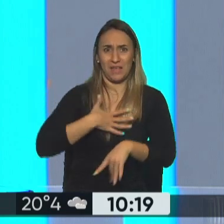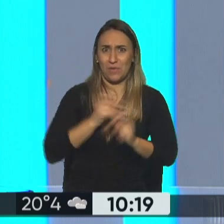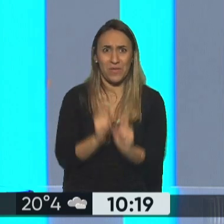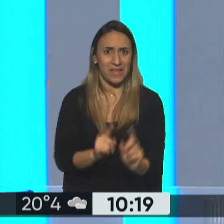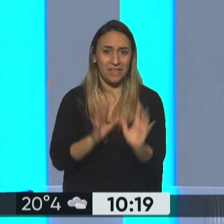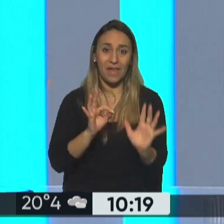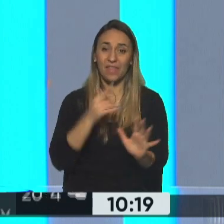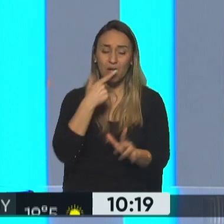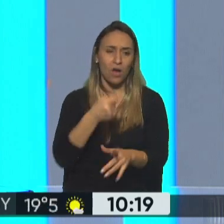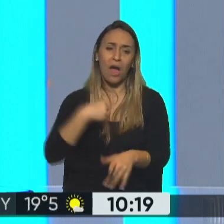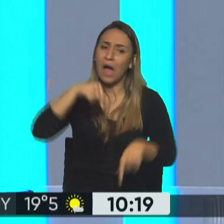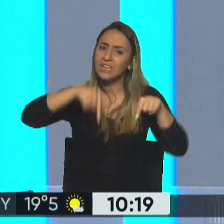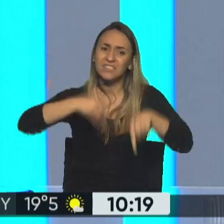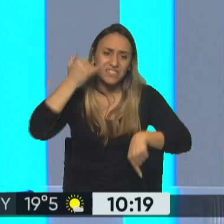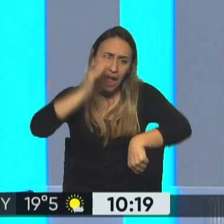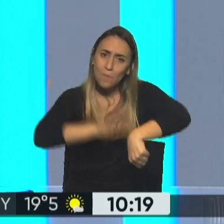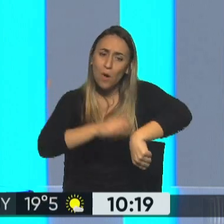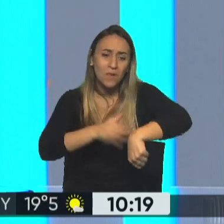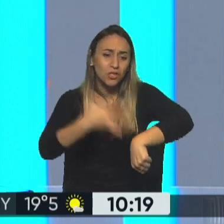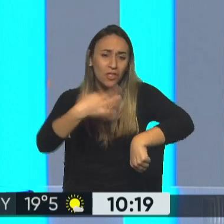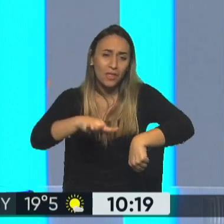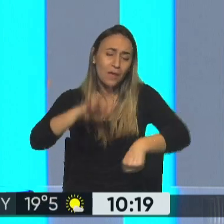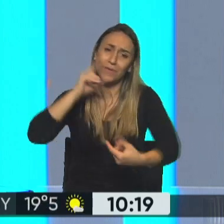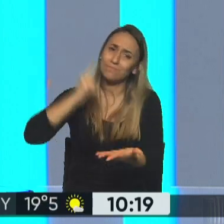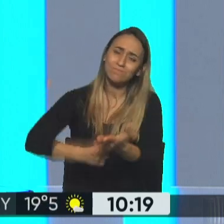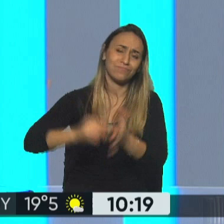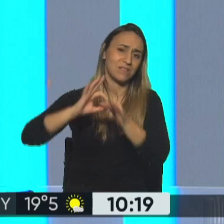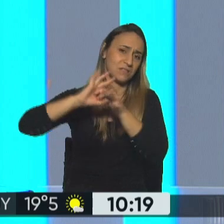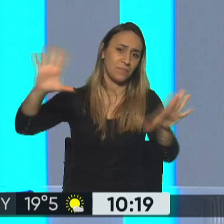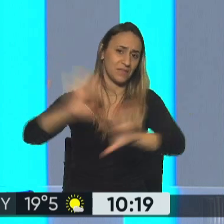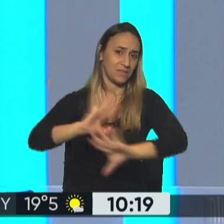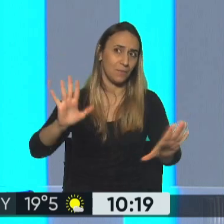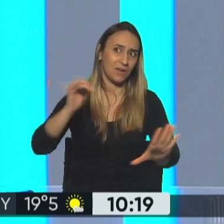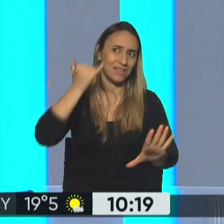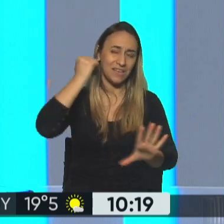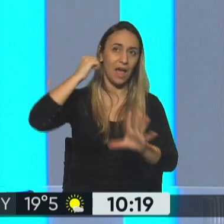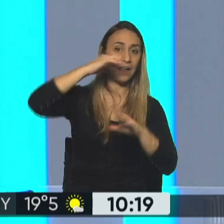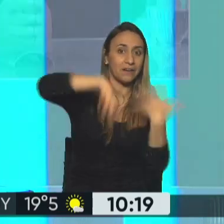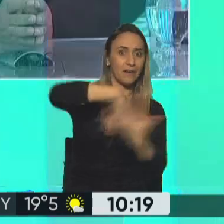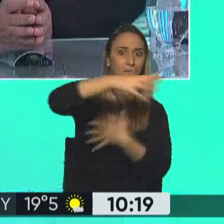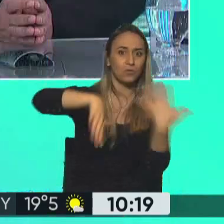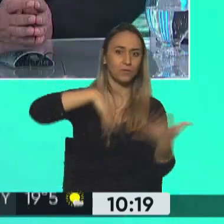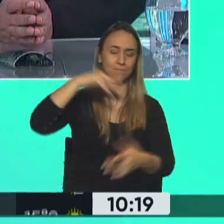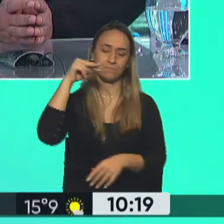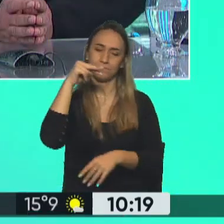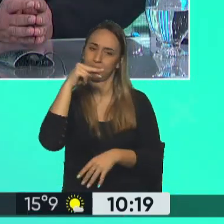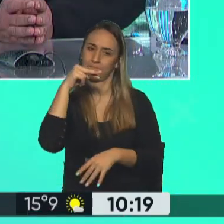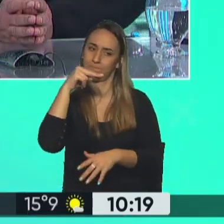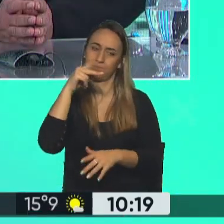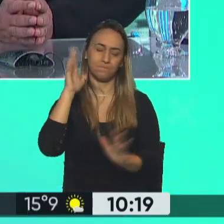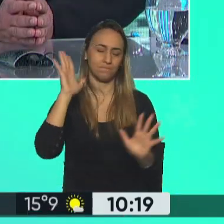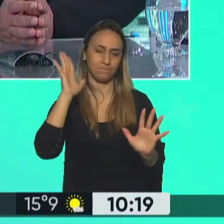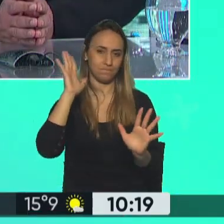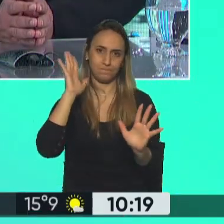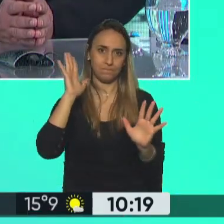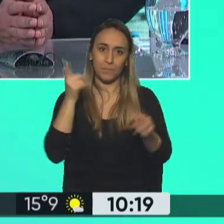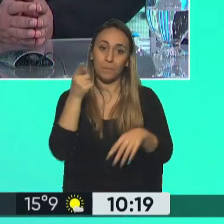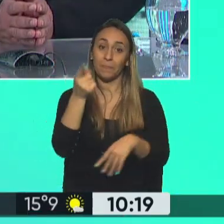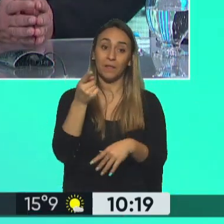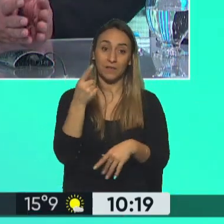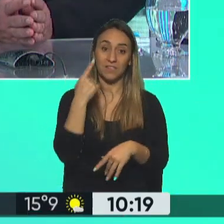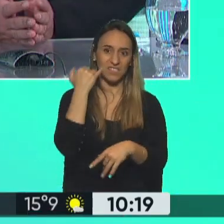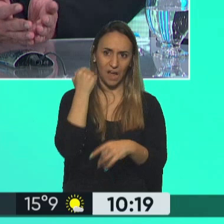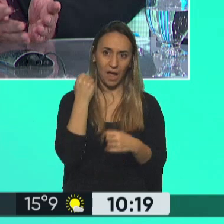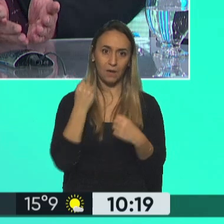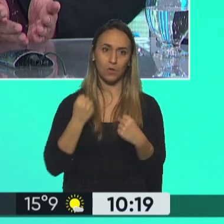de declarar la independencia porque ya las revoluciones no eran miradas con simpatía, que se habían endurecido las posiciones y que era